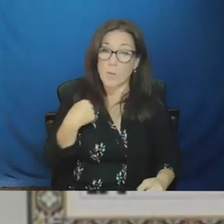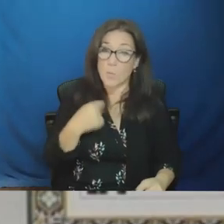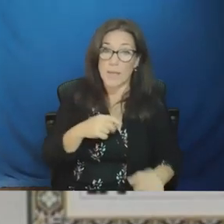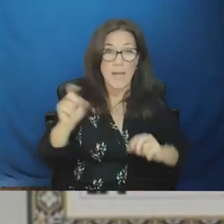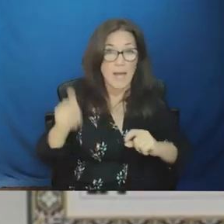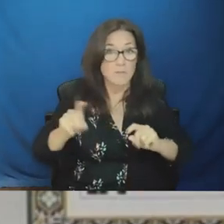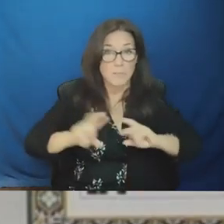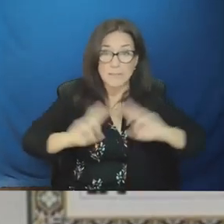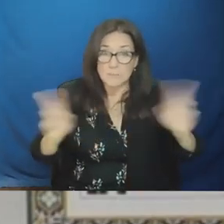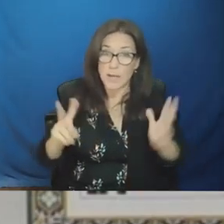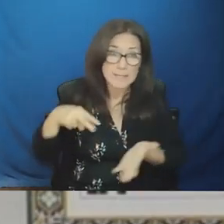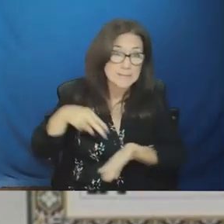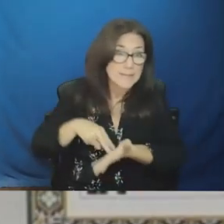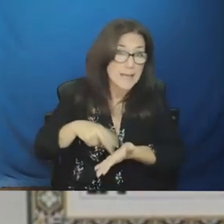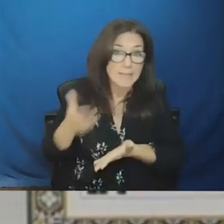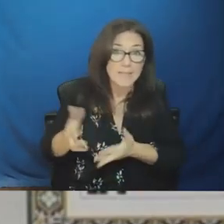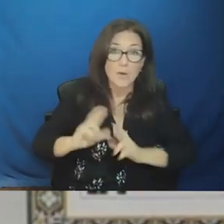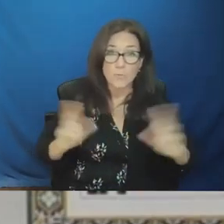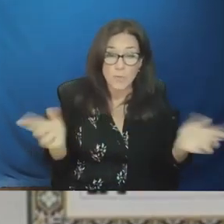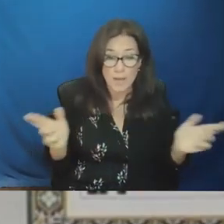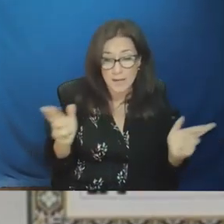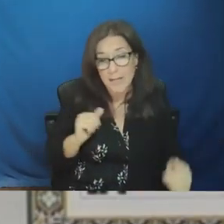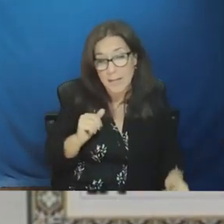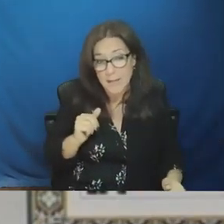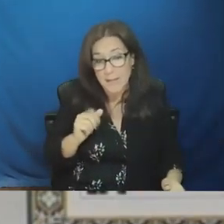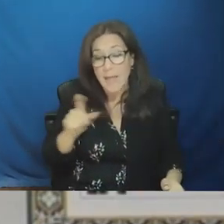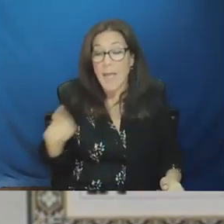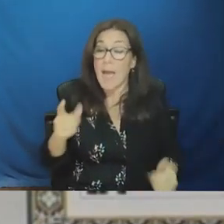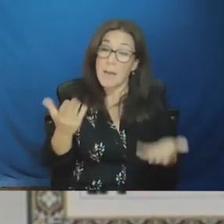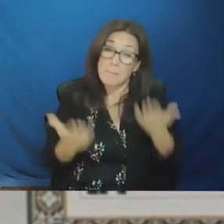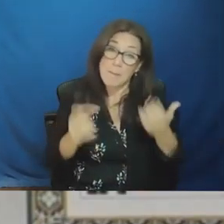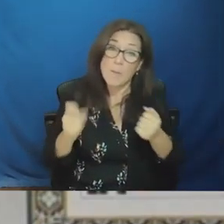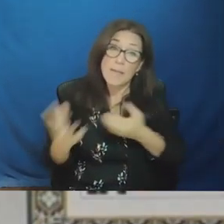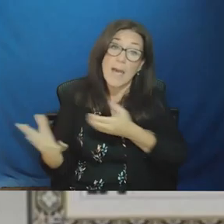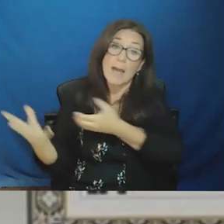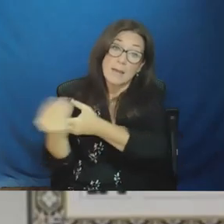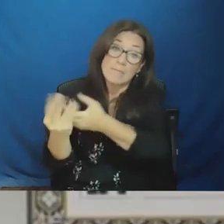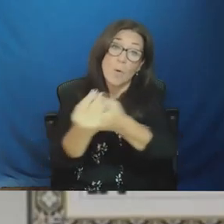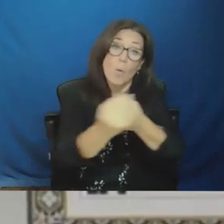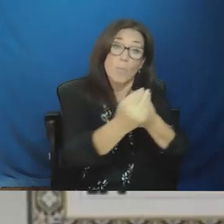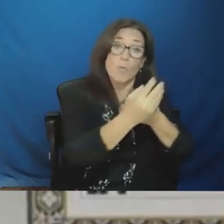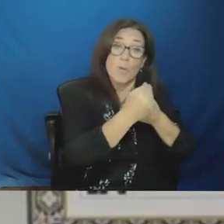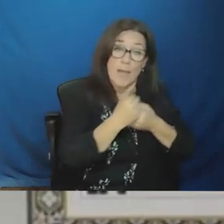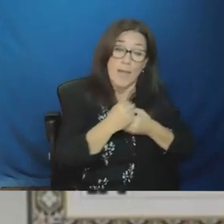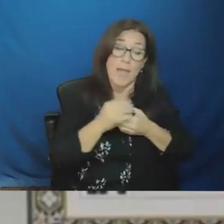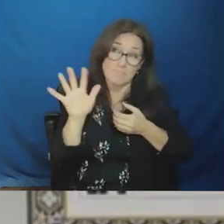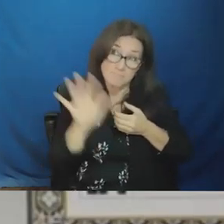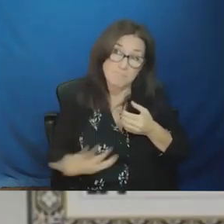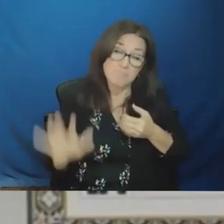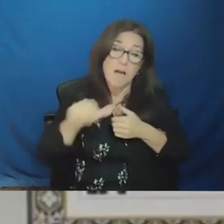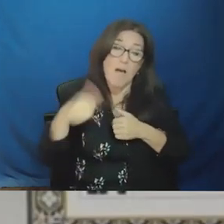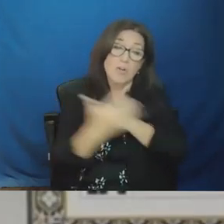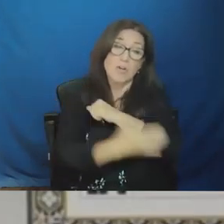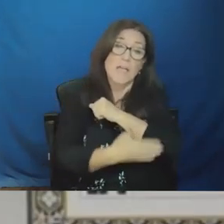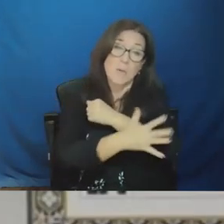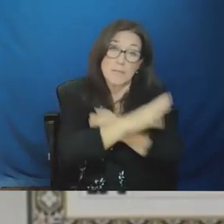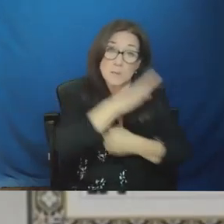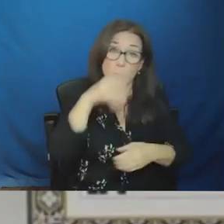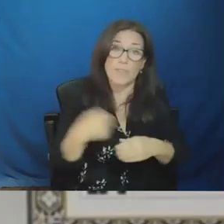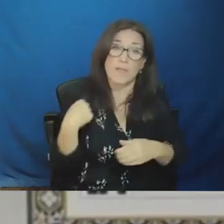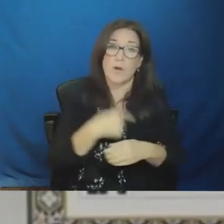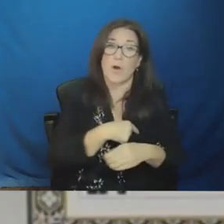eso y yo siempre digo que aquí los primeros cinco y estamos listos aquí en santa barbara y yo sé que también